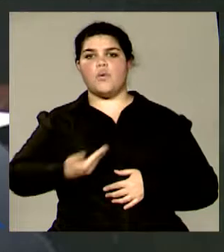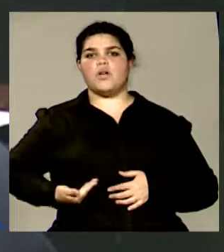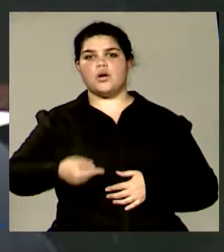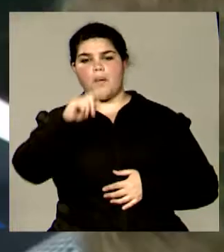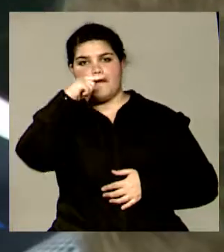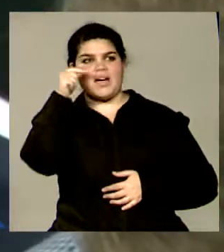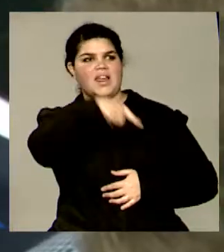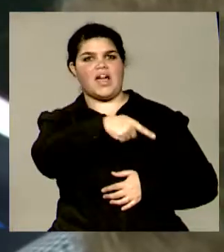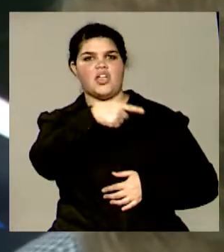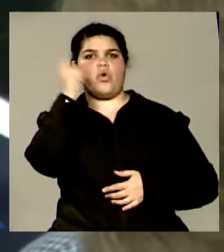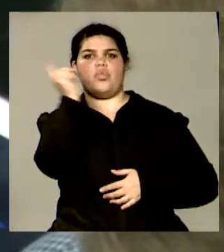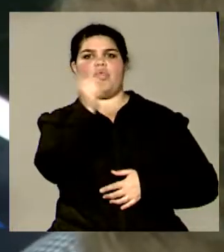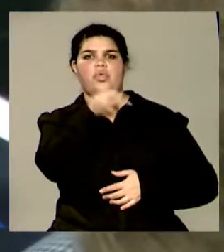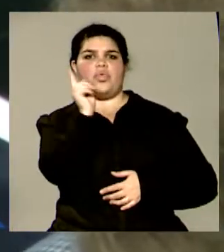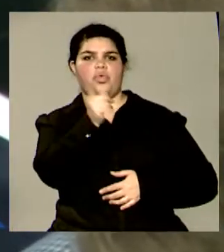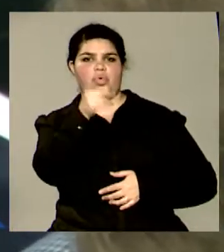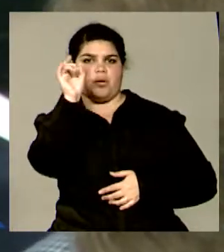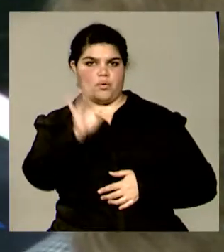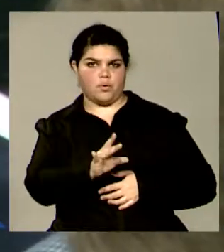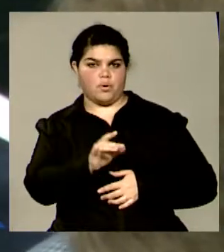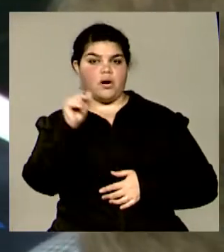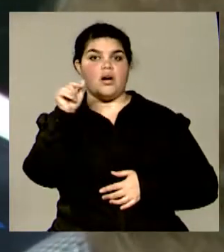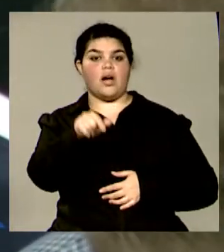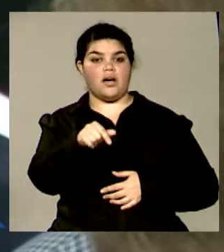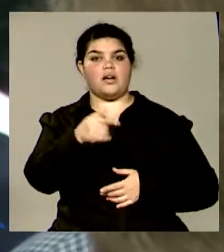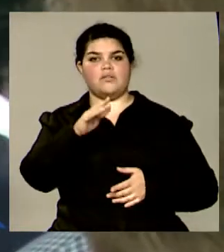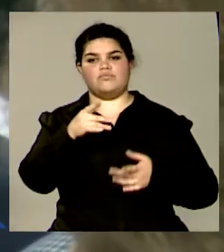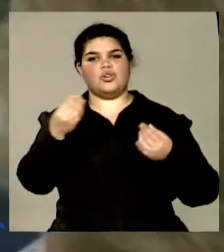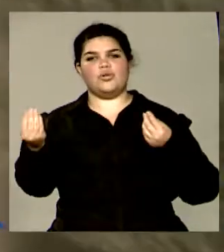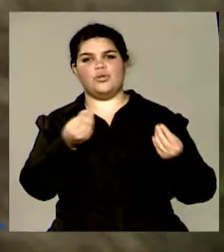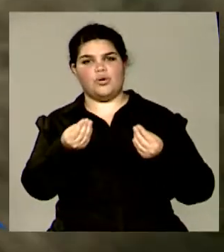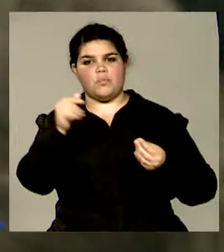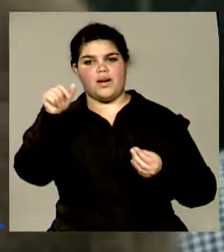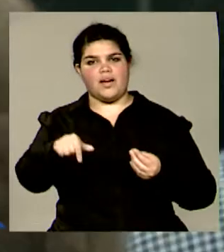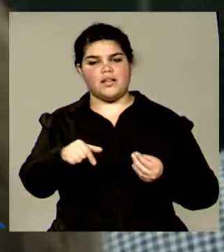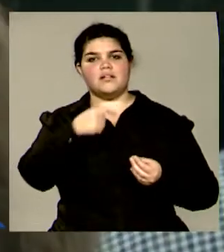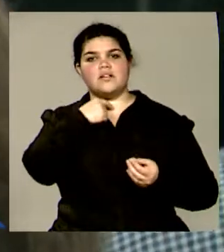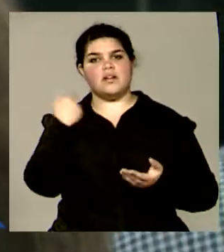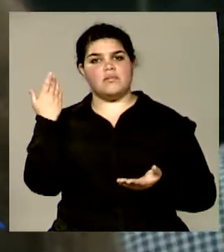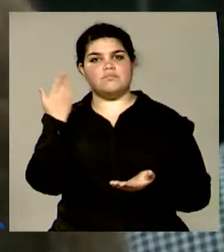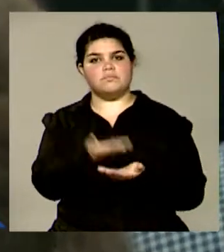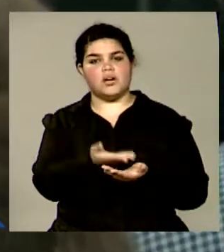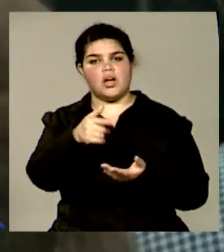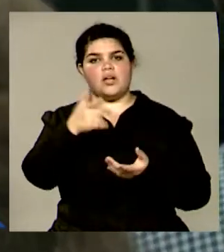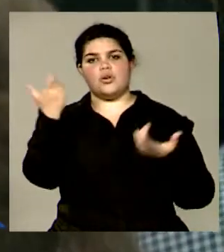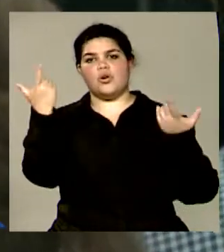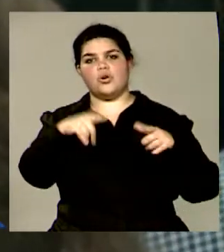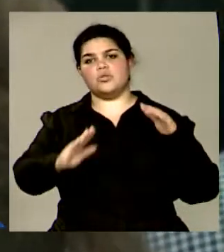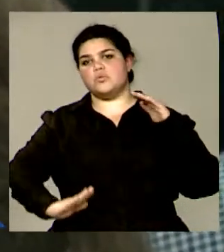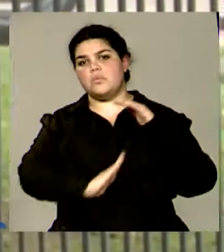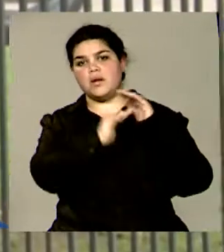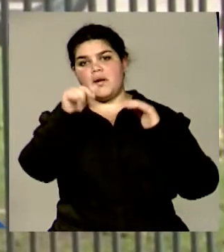como dictatorial. Así que así está entonces la situación. Se apela al fallo ante la Corte Suprema a muy pocos